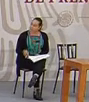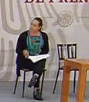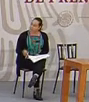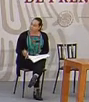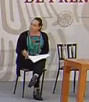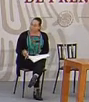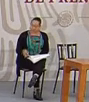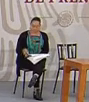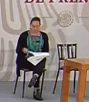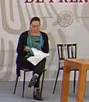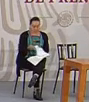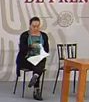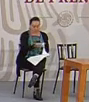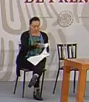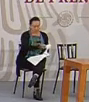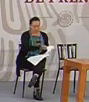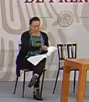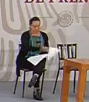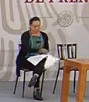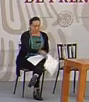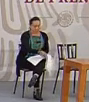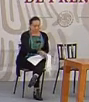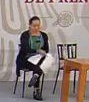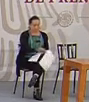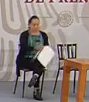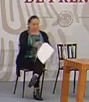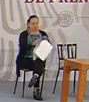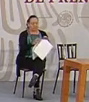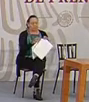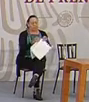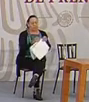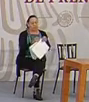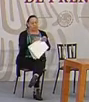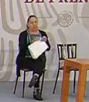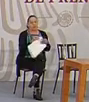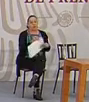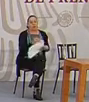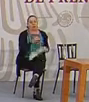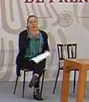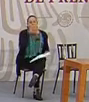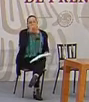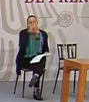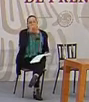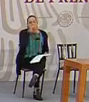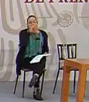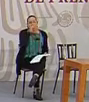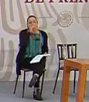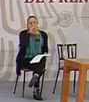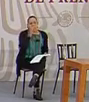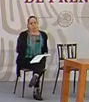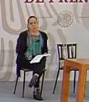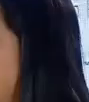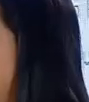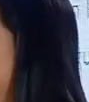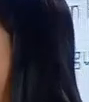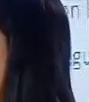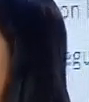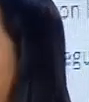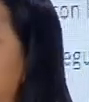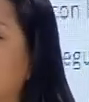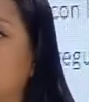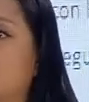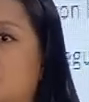¿Qué inconsistencias encontramos? Este programa también fue pensado para